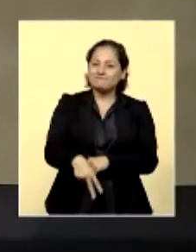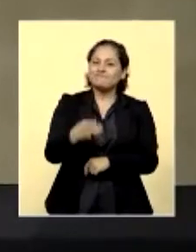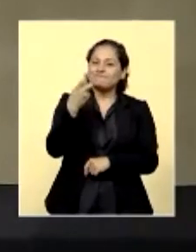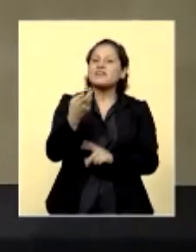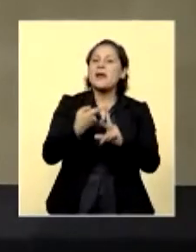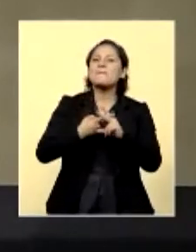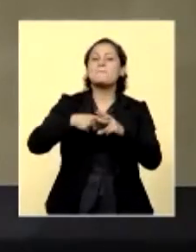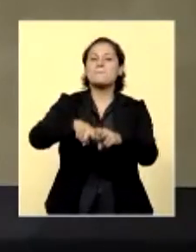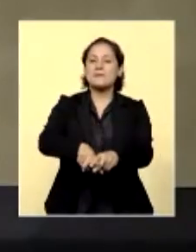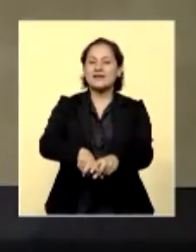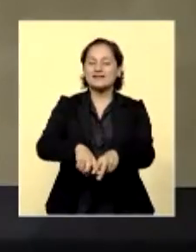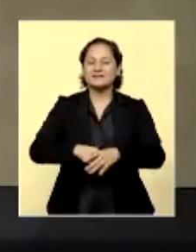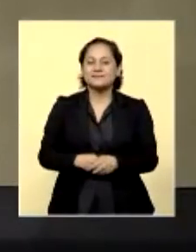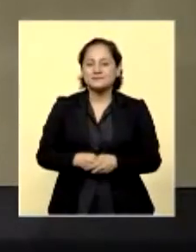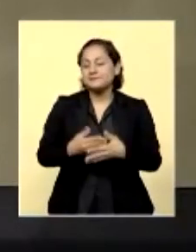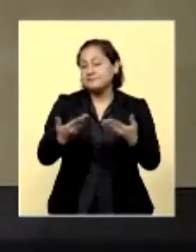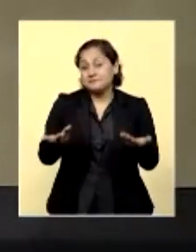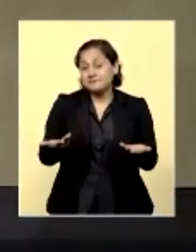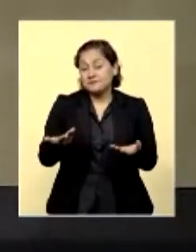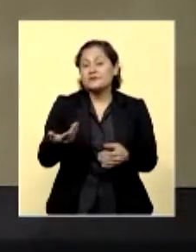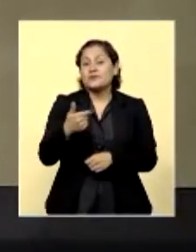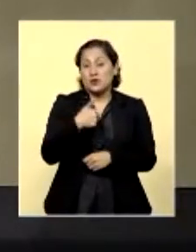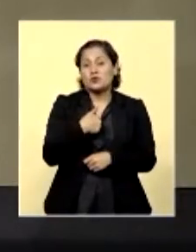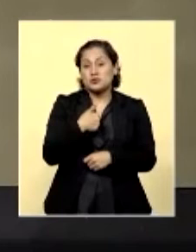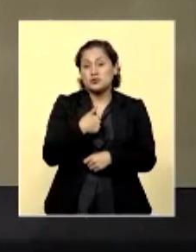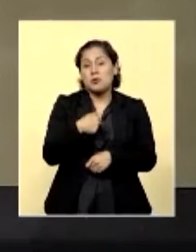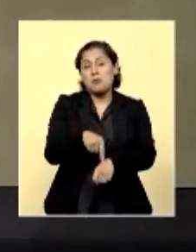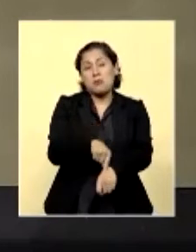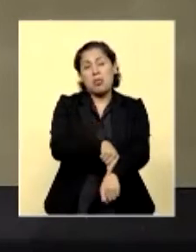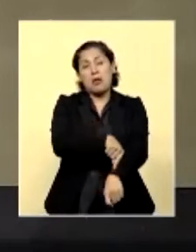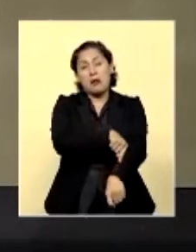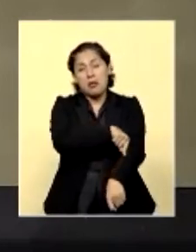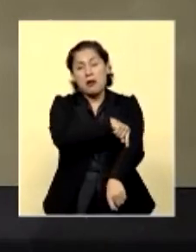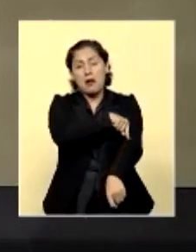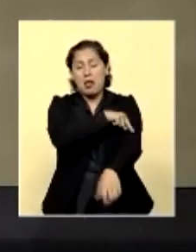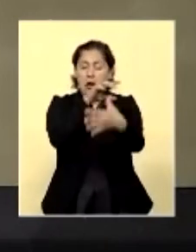Yo precisaría de muchos y necesitaría muchísimos minutos para poder agradecer